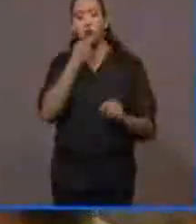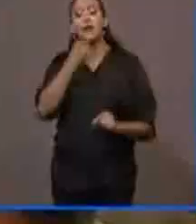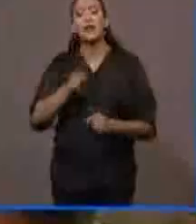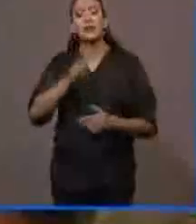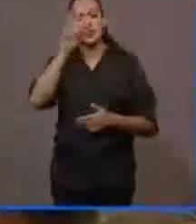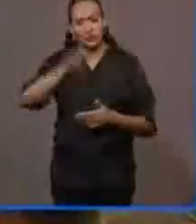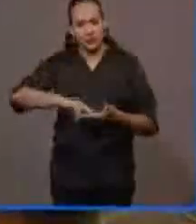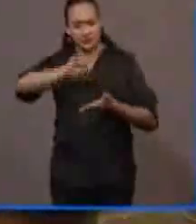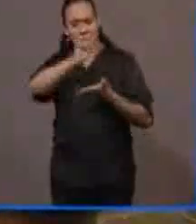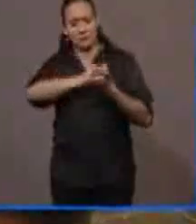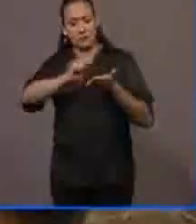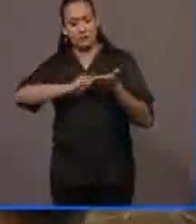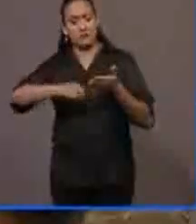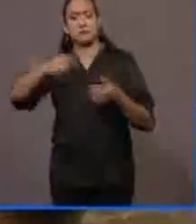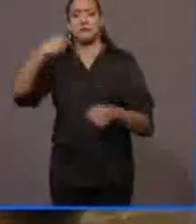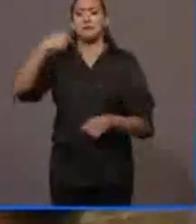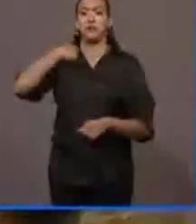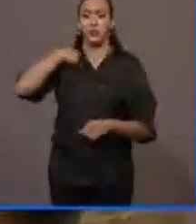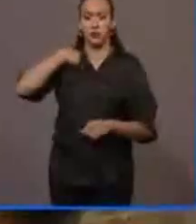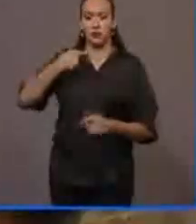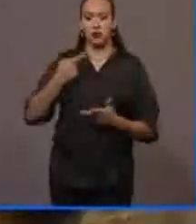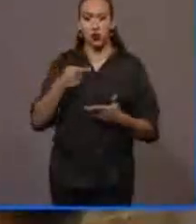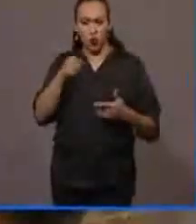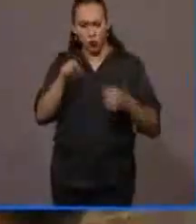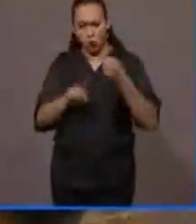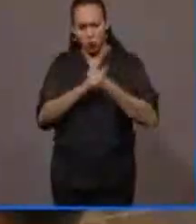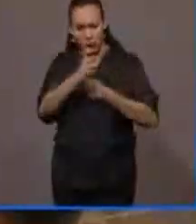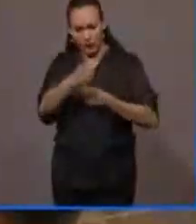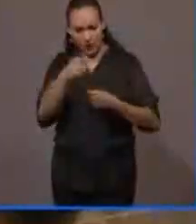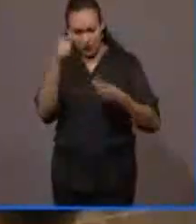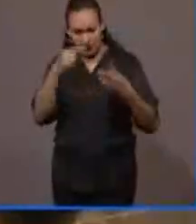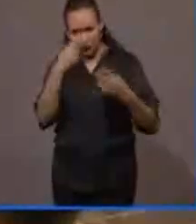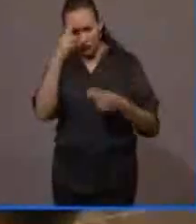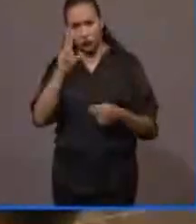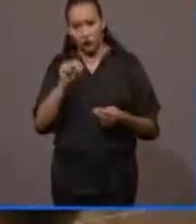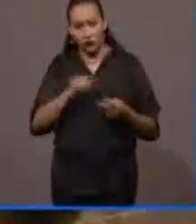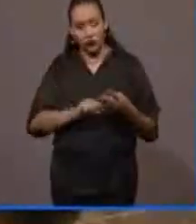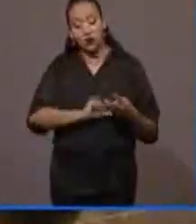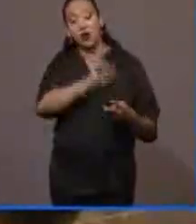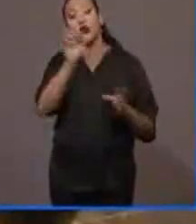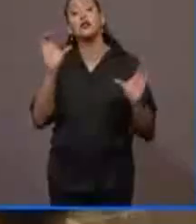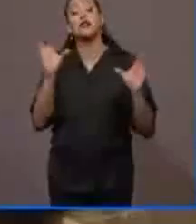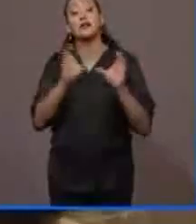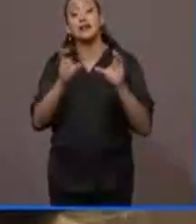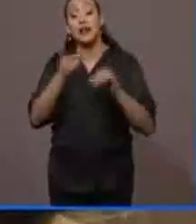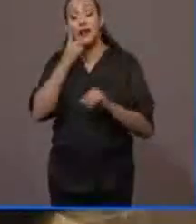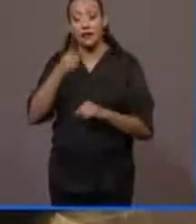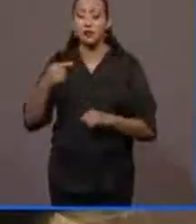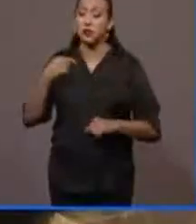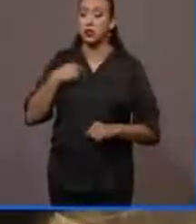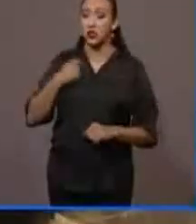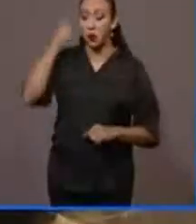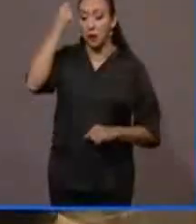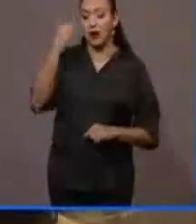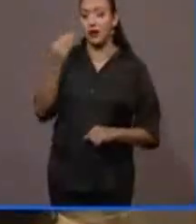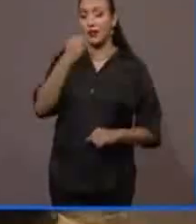protesta de decir verdad de que no se encuentran bajo este supuesto y el segundo, el certificado de no ser una persona deudora